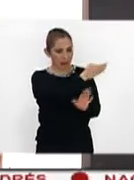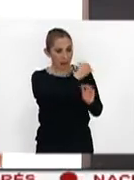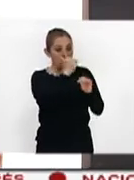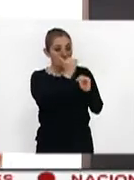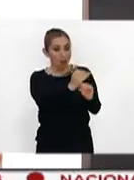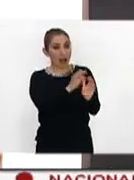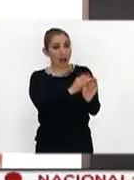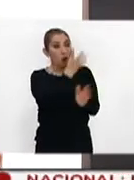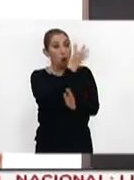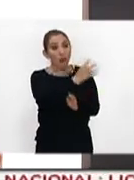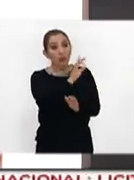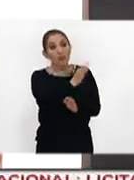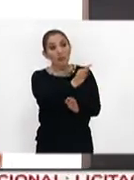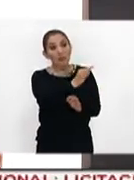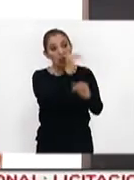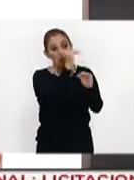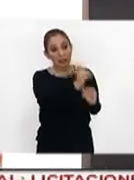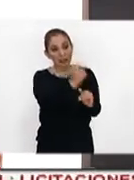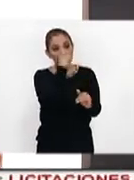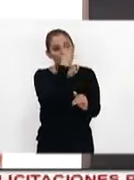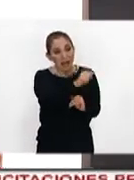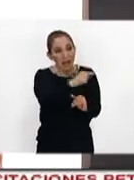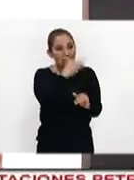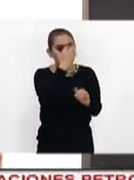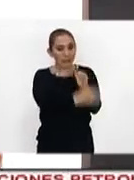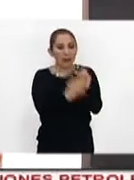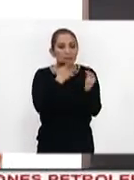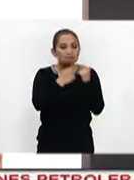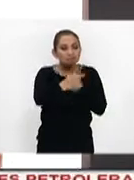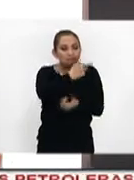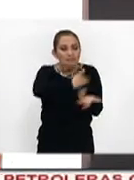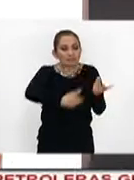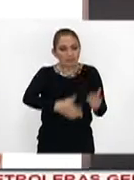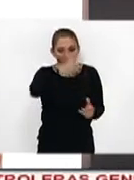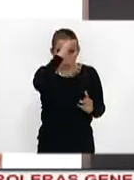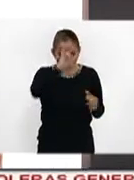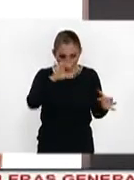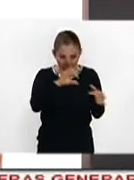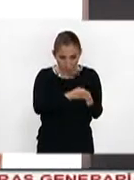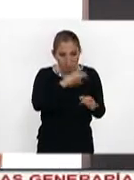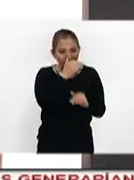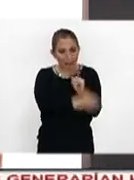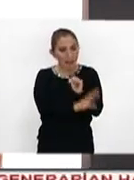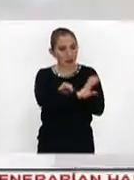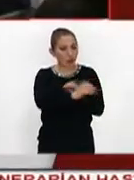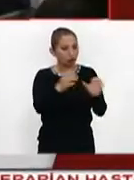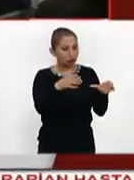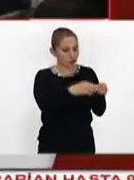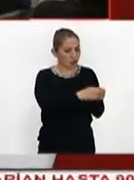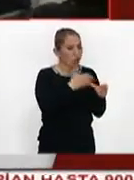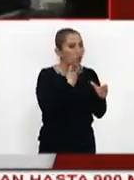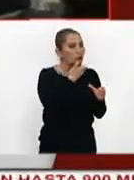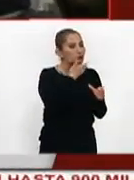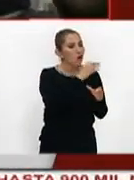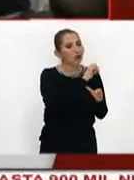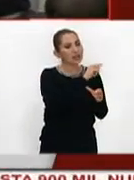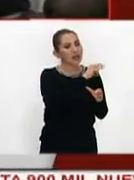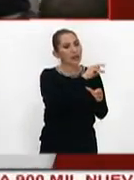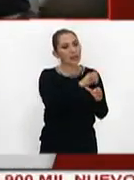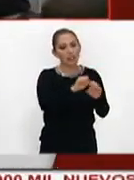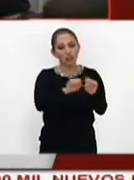plazo límite fue el 4 de febrero para cerrar las negociaciones. Termina formado con los conservadores y